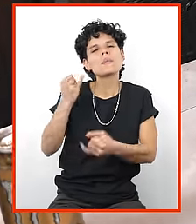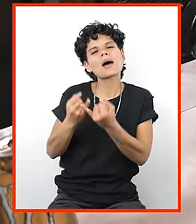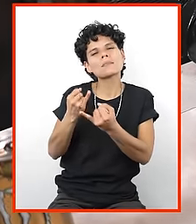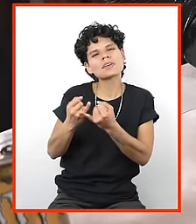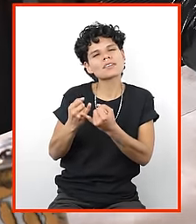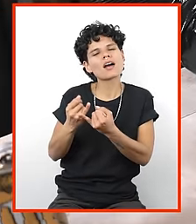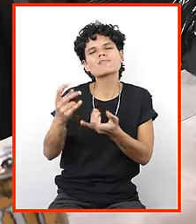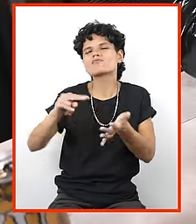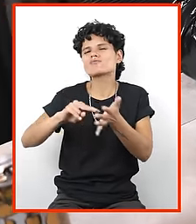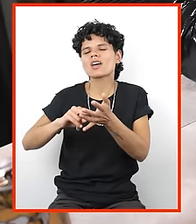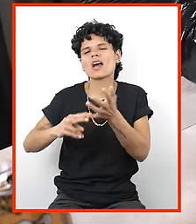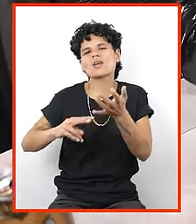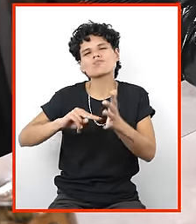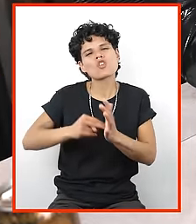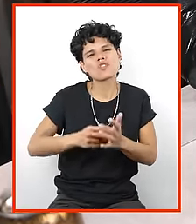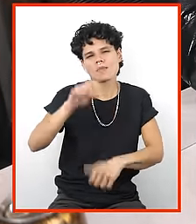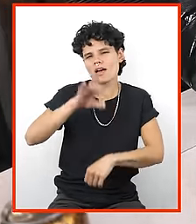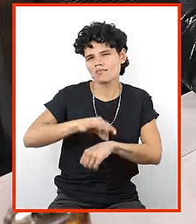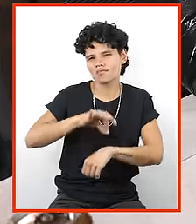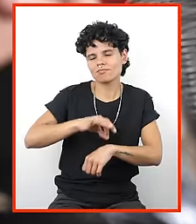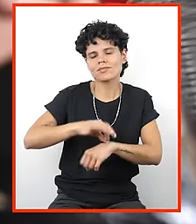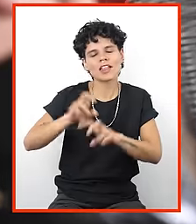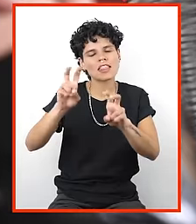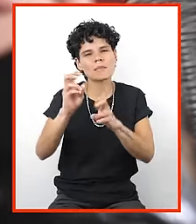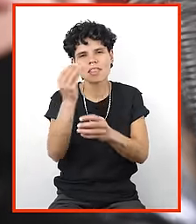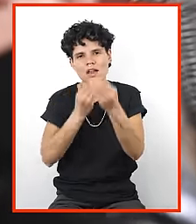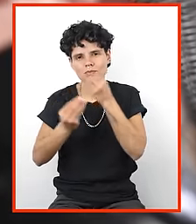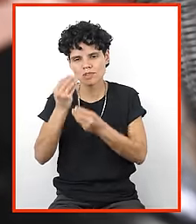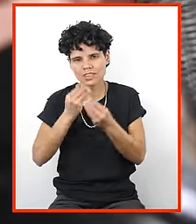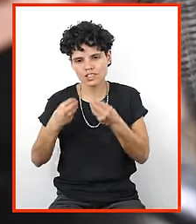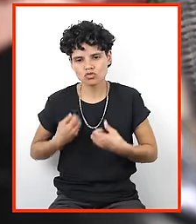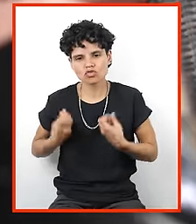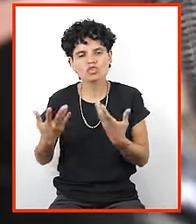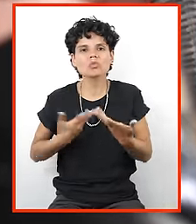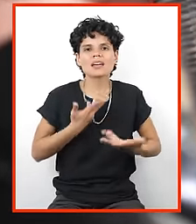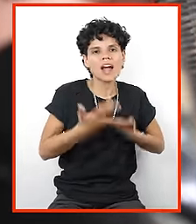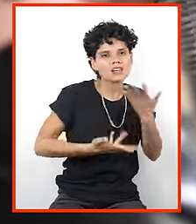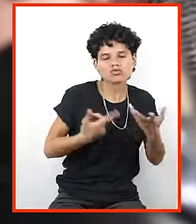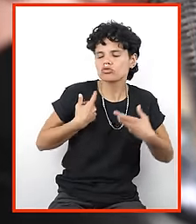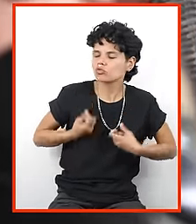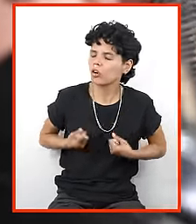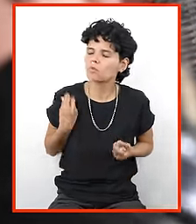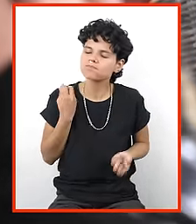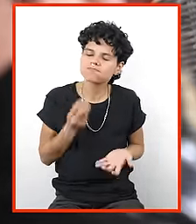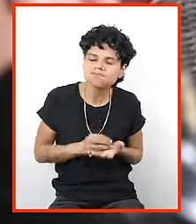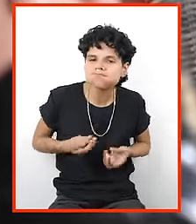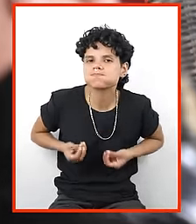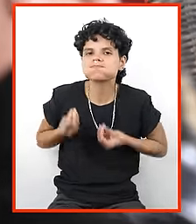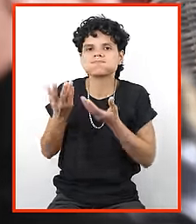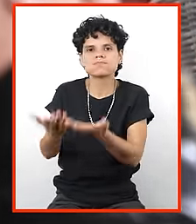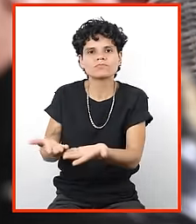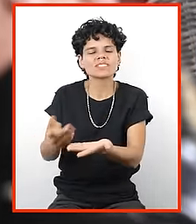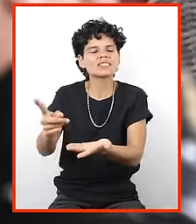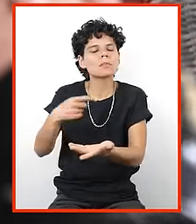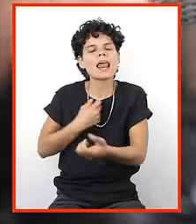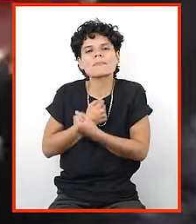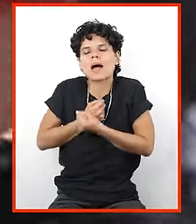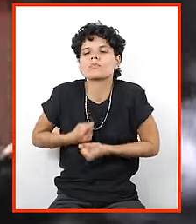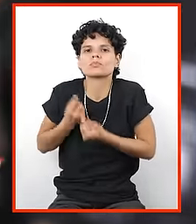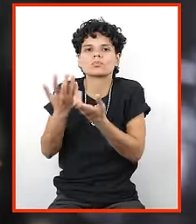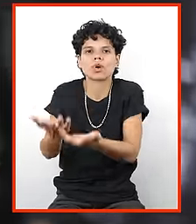trastorno alimenticio y yo le escribí una canción, fue como mi manera de expresarme y de decirle cuánto la amaba. Y desde ese